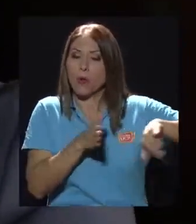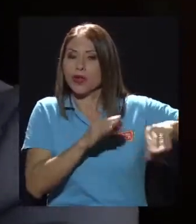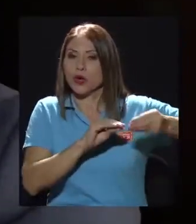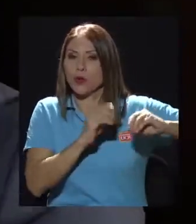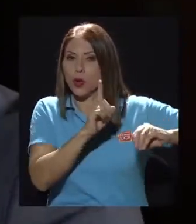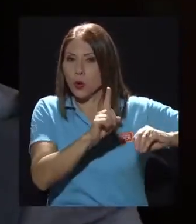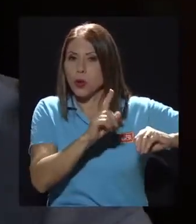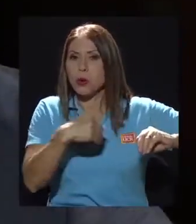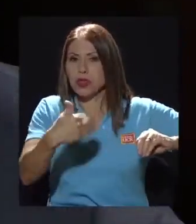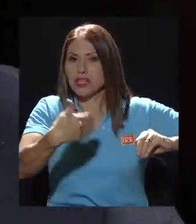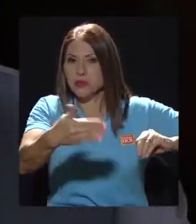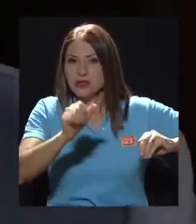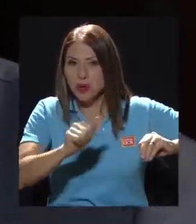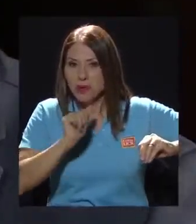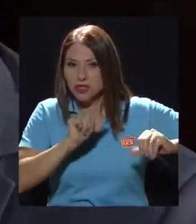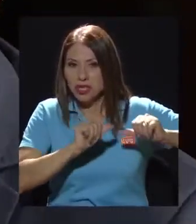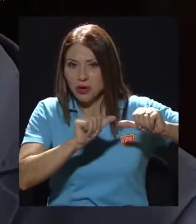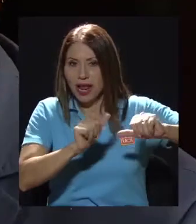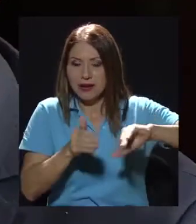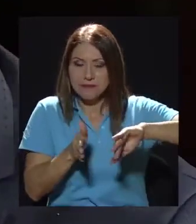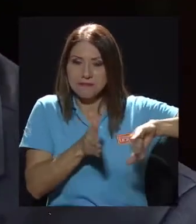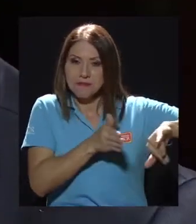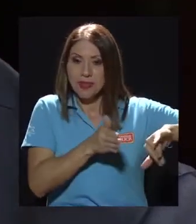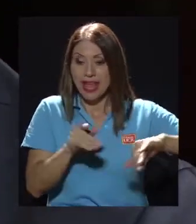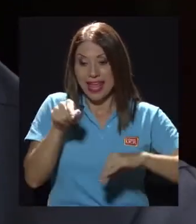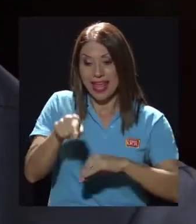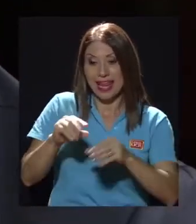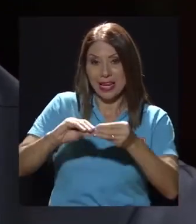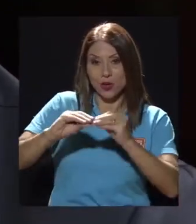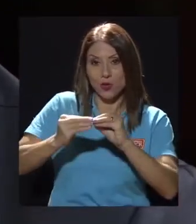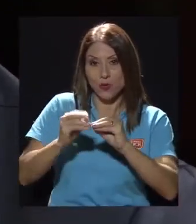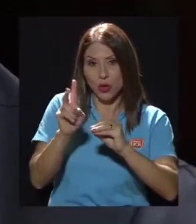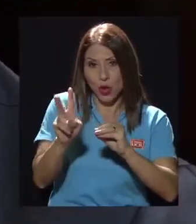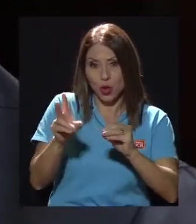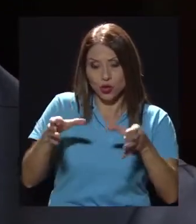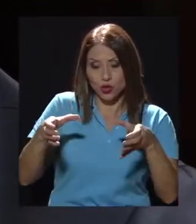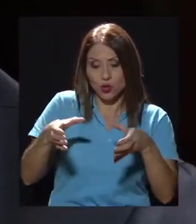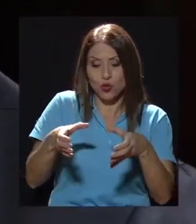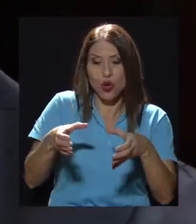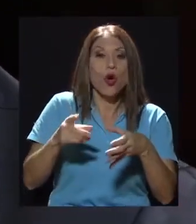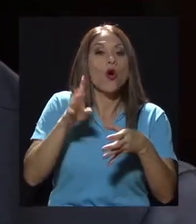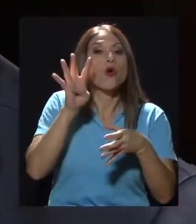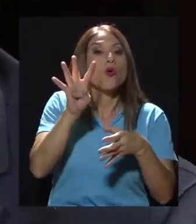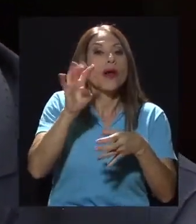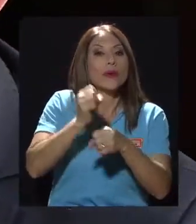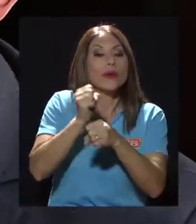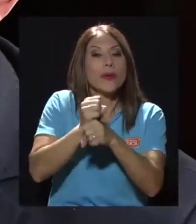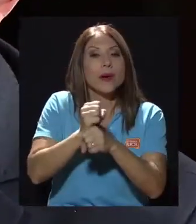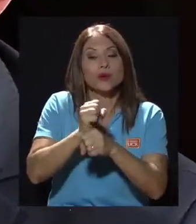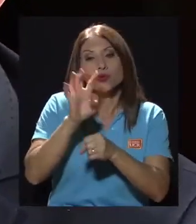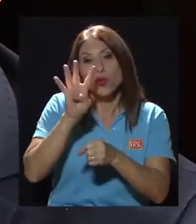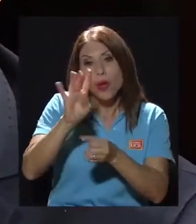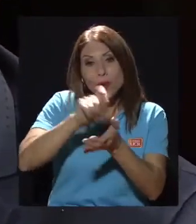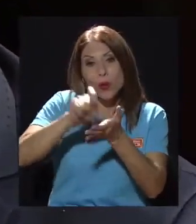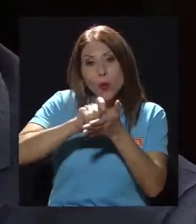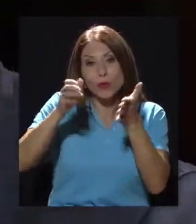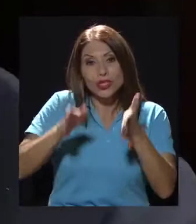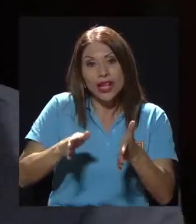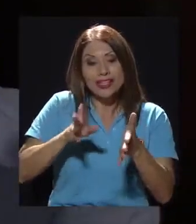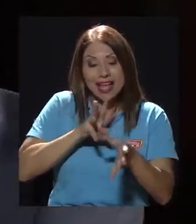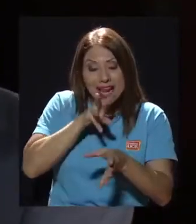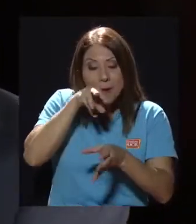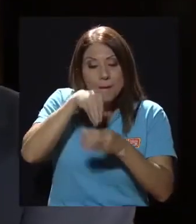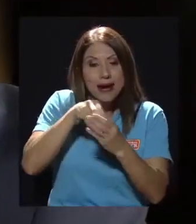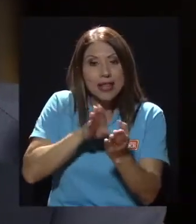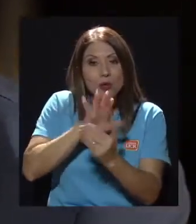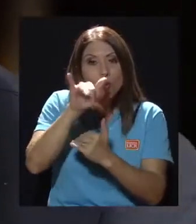podemos acordarnos ahora en el transcurso de la conversación. El segundo volumen tuvo cuatro obras de cuatro compositores que eran parte del proyecto, de un proyecto